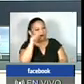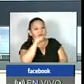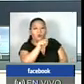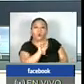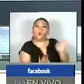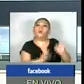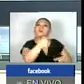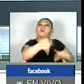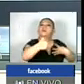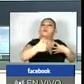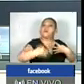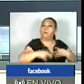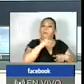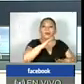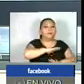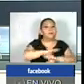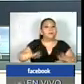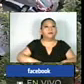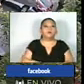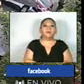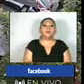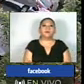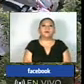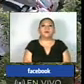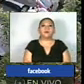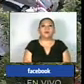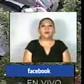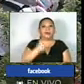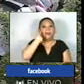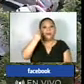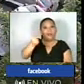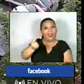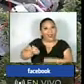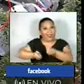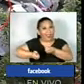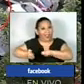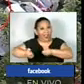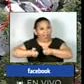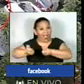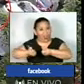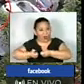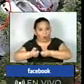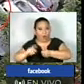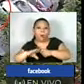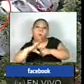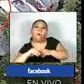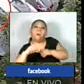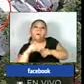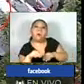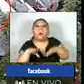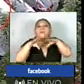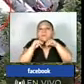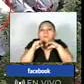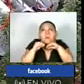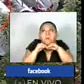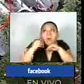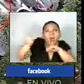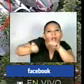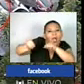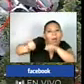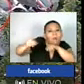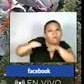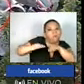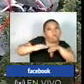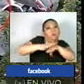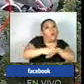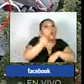este tipo de conductas. La imagen de un automovilista atropellando a un perro echado sobre el asfalto en